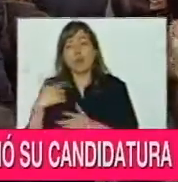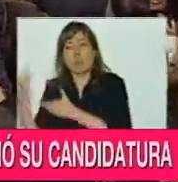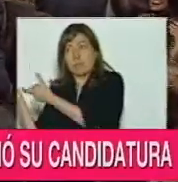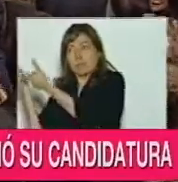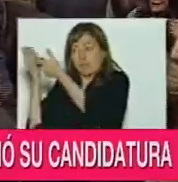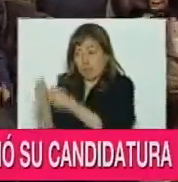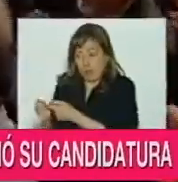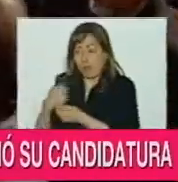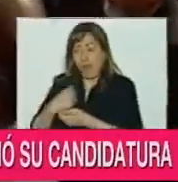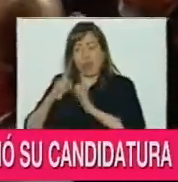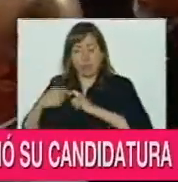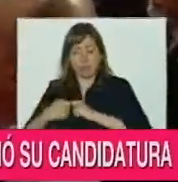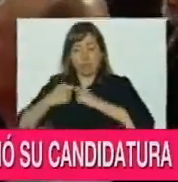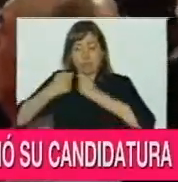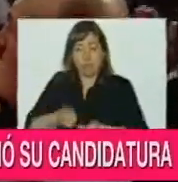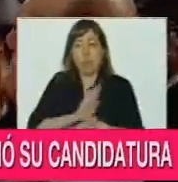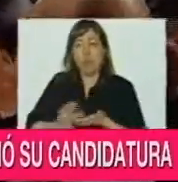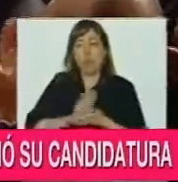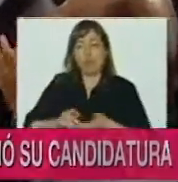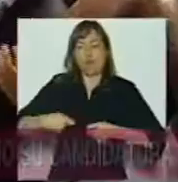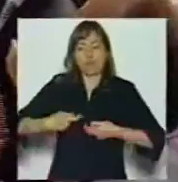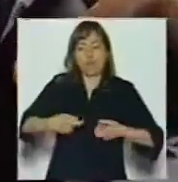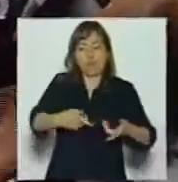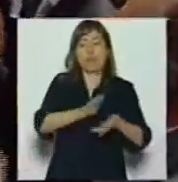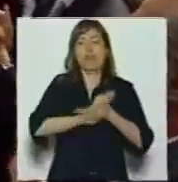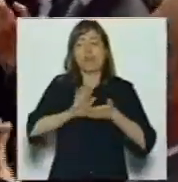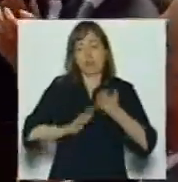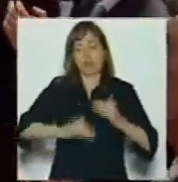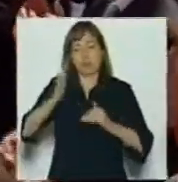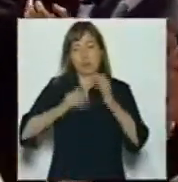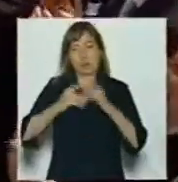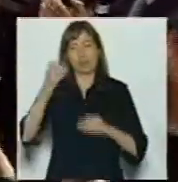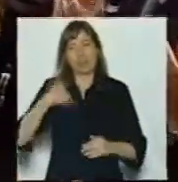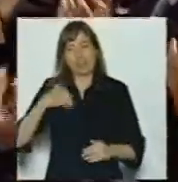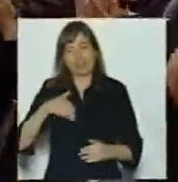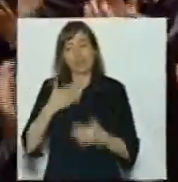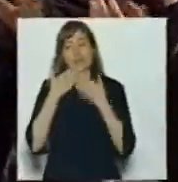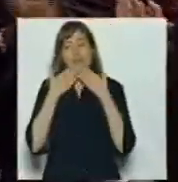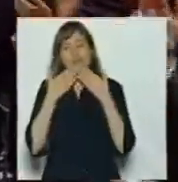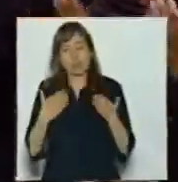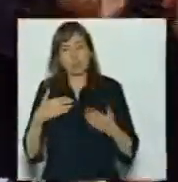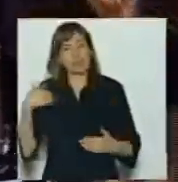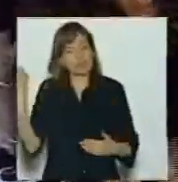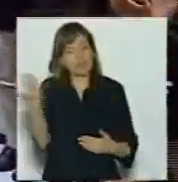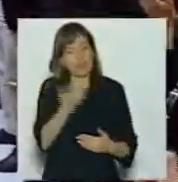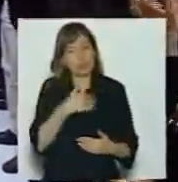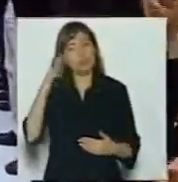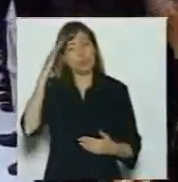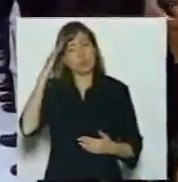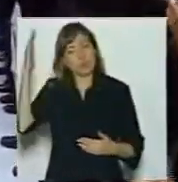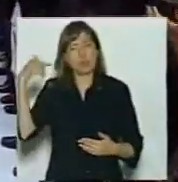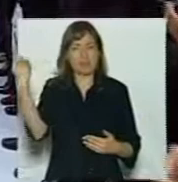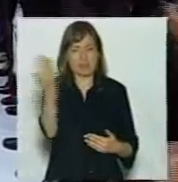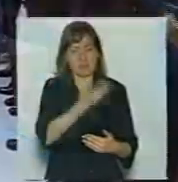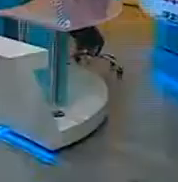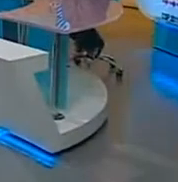de otros y seguimos adelante para construir esta Argentina que estamos viviendo entre todos. Muchas gracias y muy buenas tardes a todos y